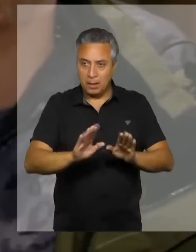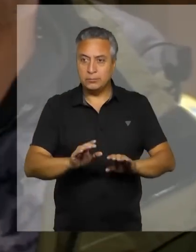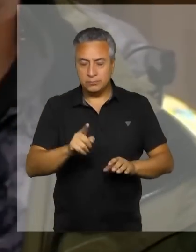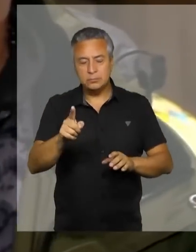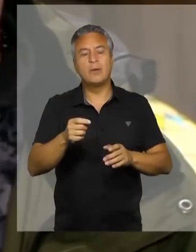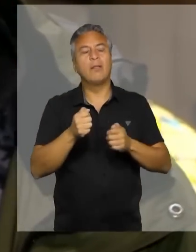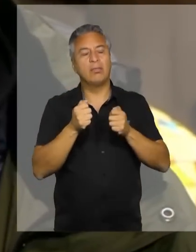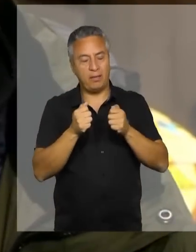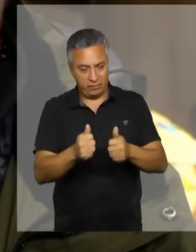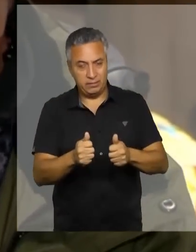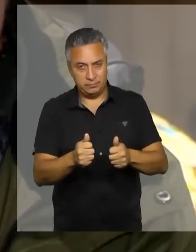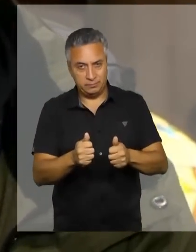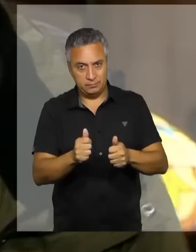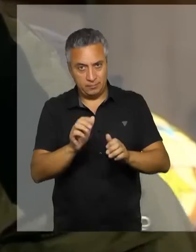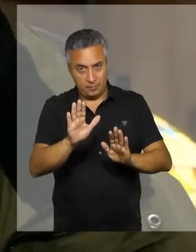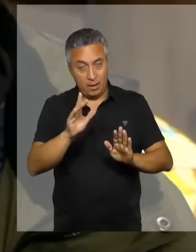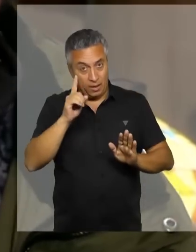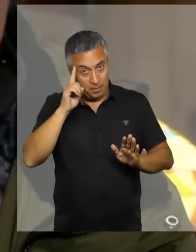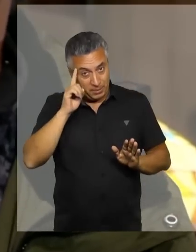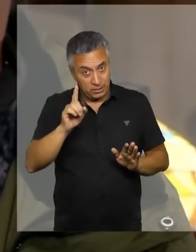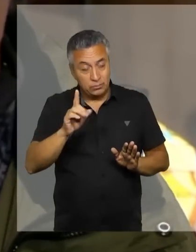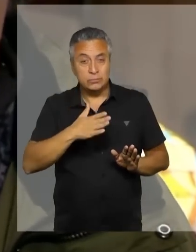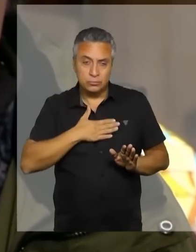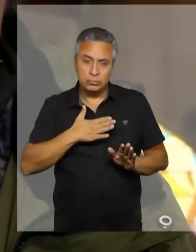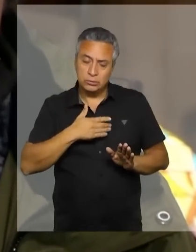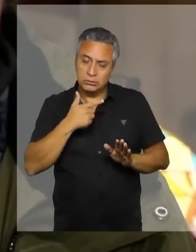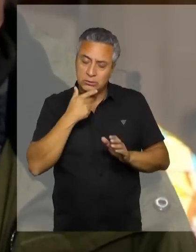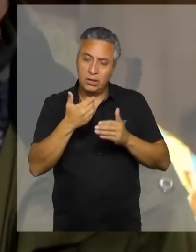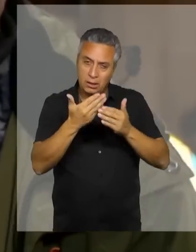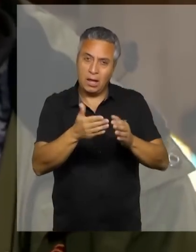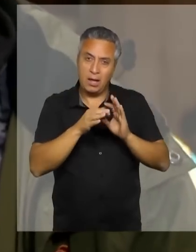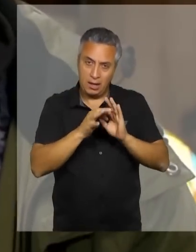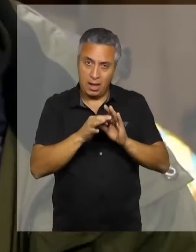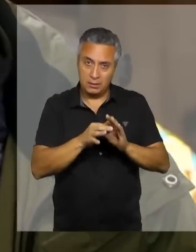pero... Nada, quería darte las gracias por